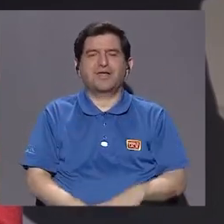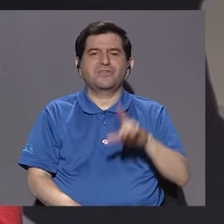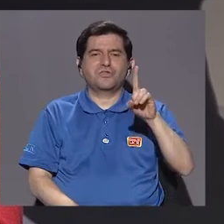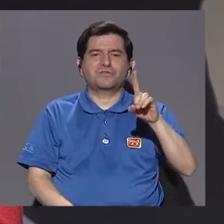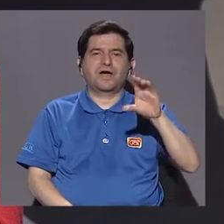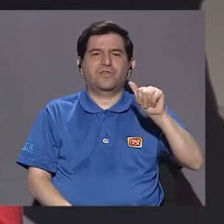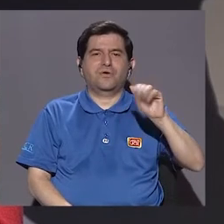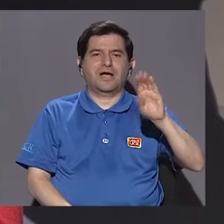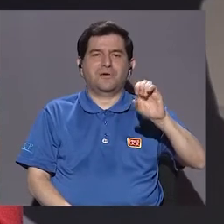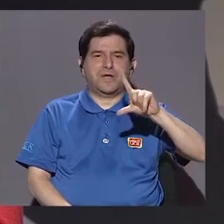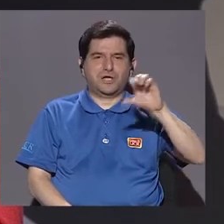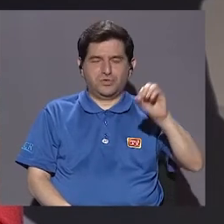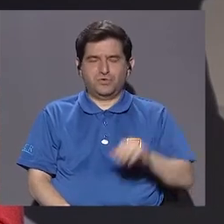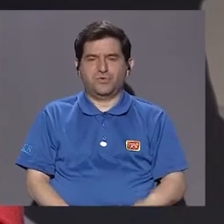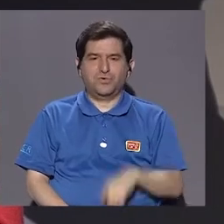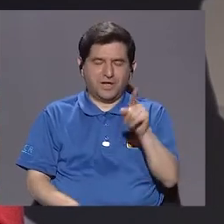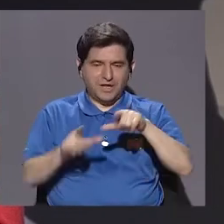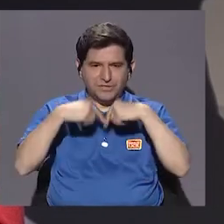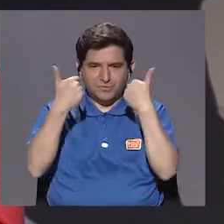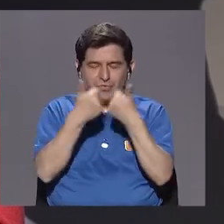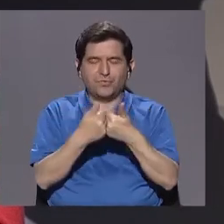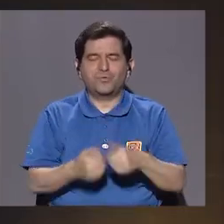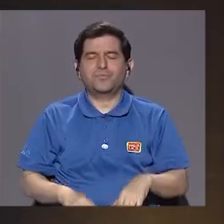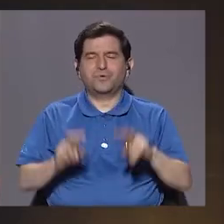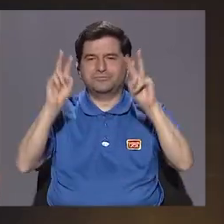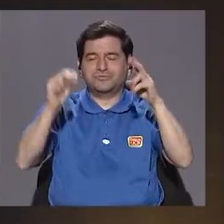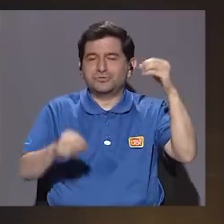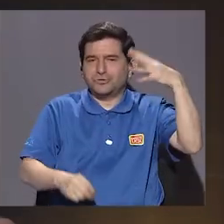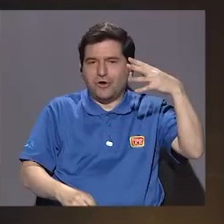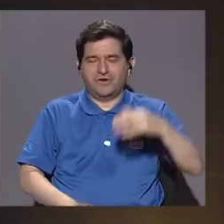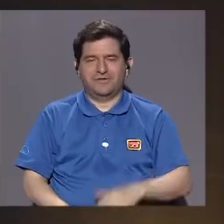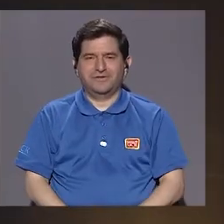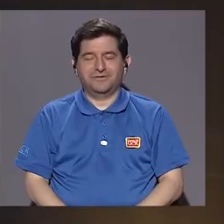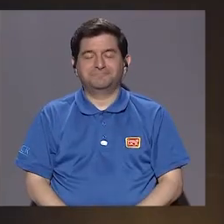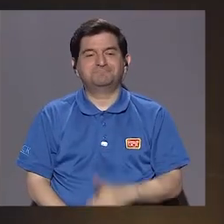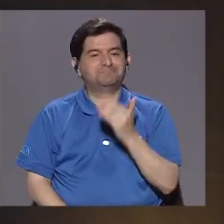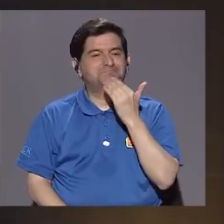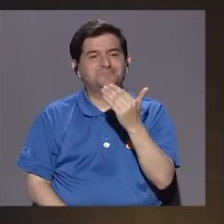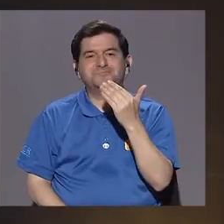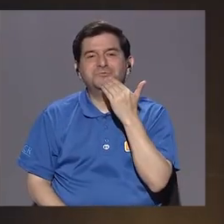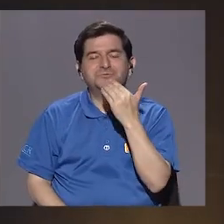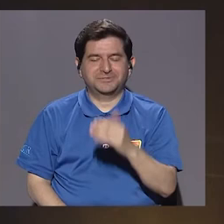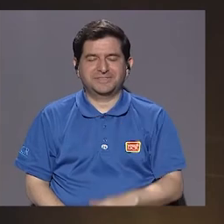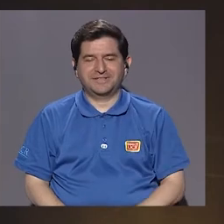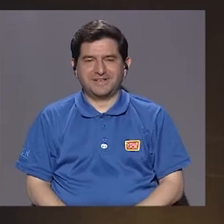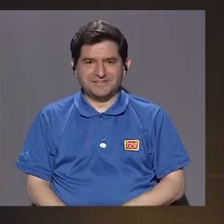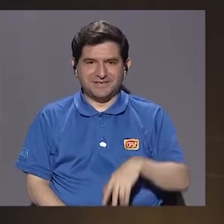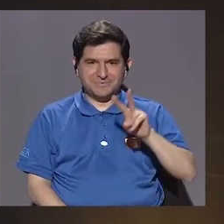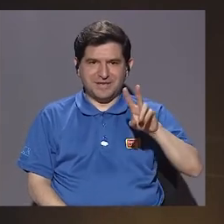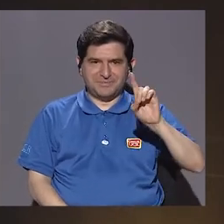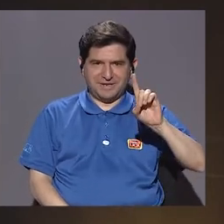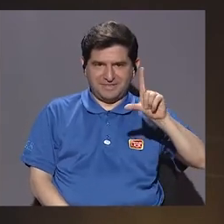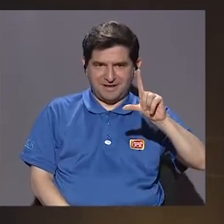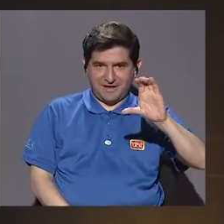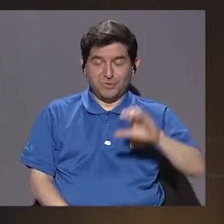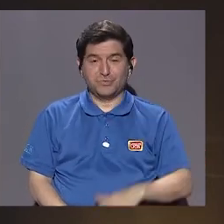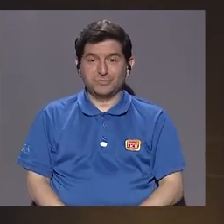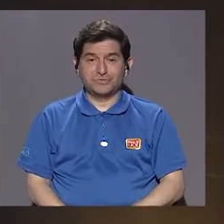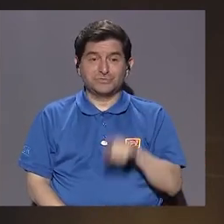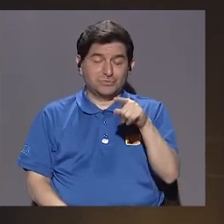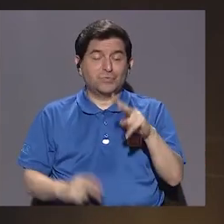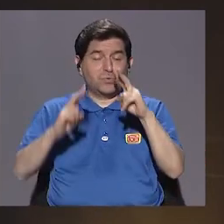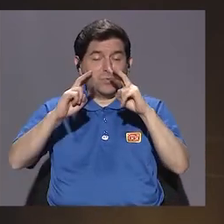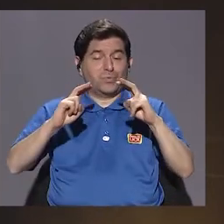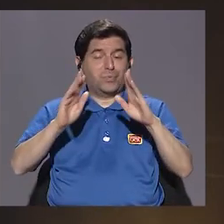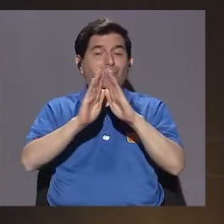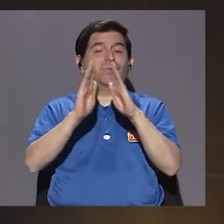en un llamado cartel de los soles pues muchísimas gracias en nombre de mir un amplio análisis